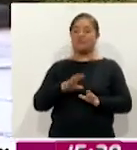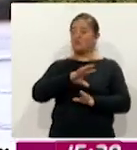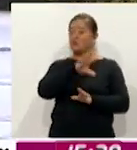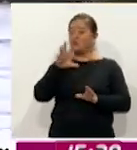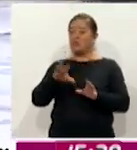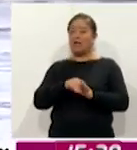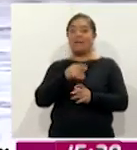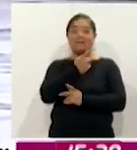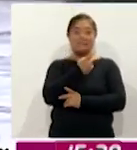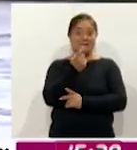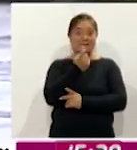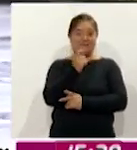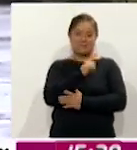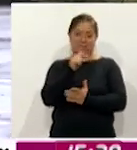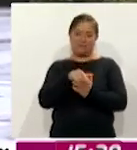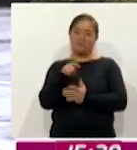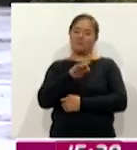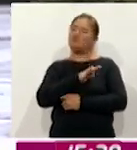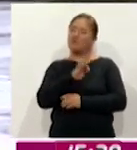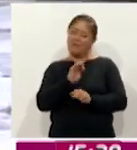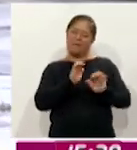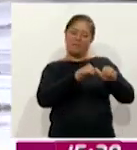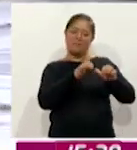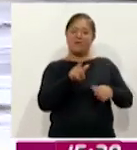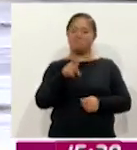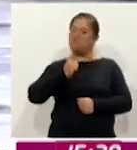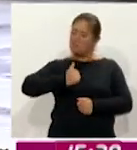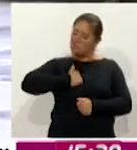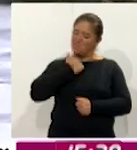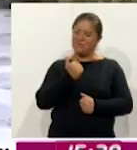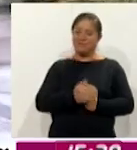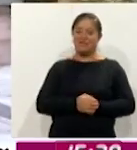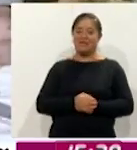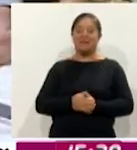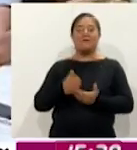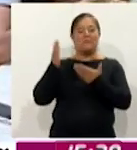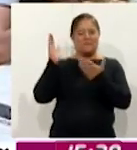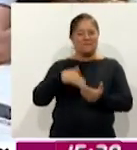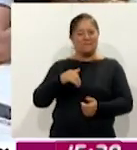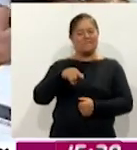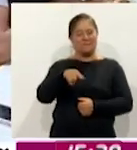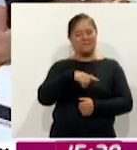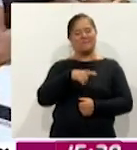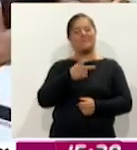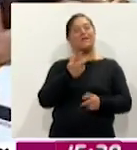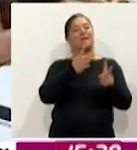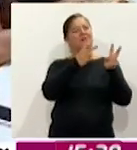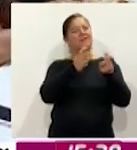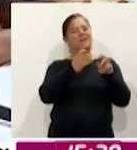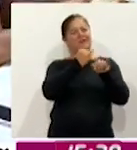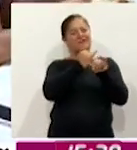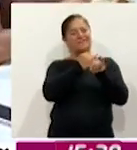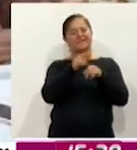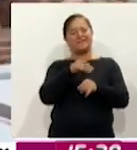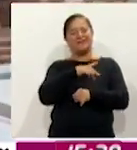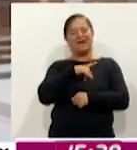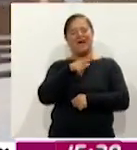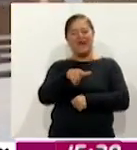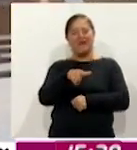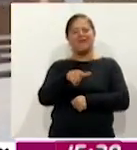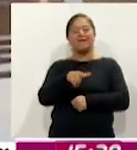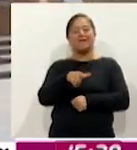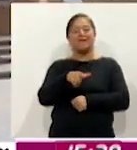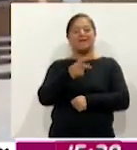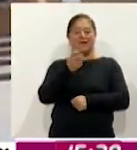que desean incorporarse a esta institución. No lo desaprovechen, acudan, infórmense en las plataformas. Así es, ya estamos en la página de